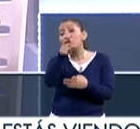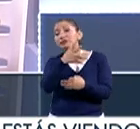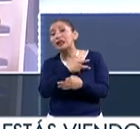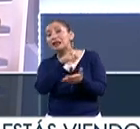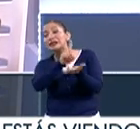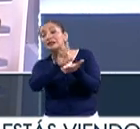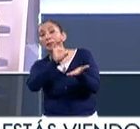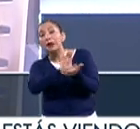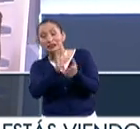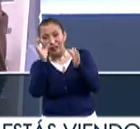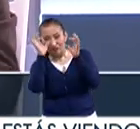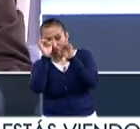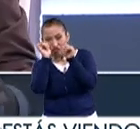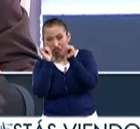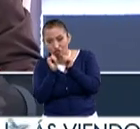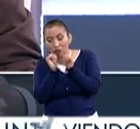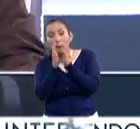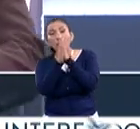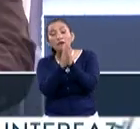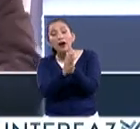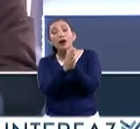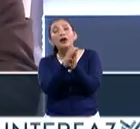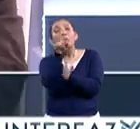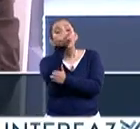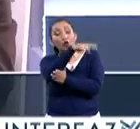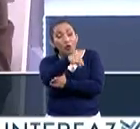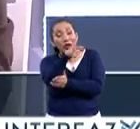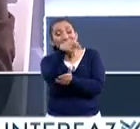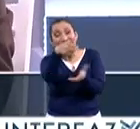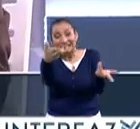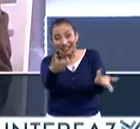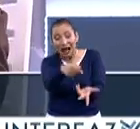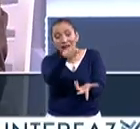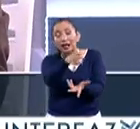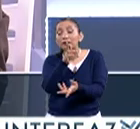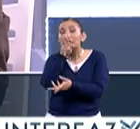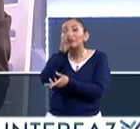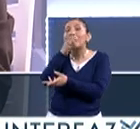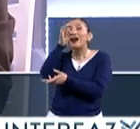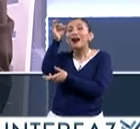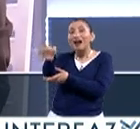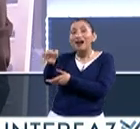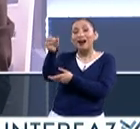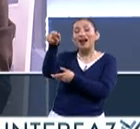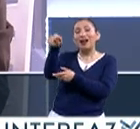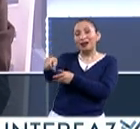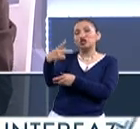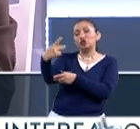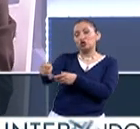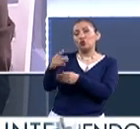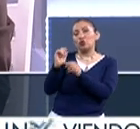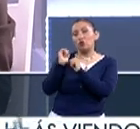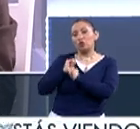tienen esta discapacidad, que por favor lo reporten a sus respectivas autoridades.